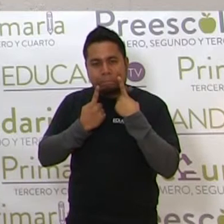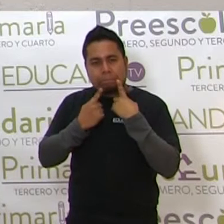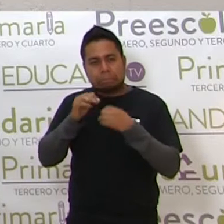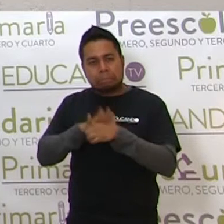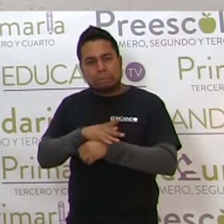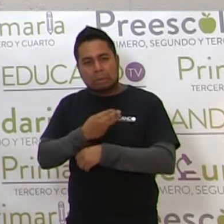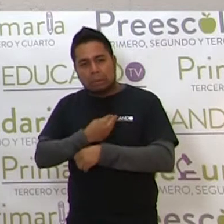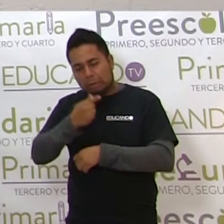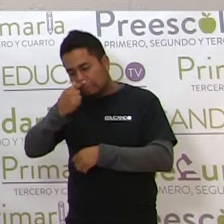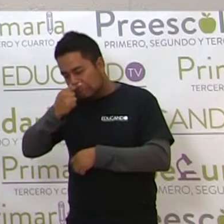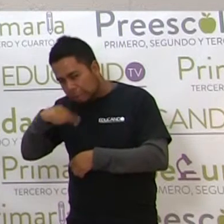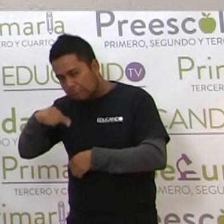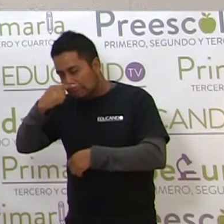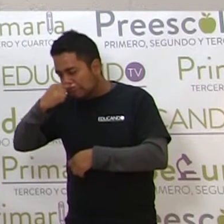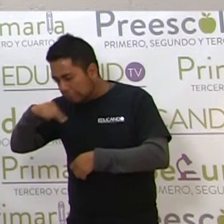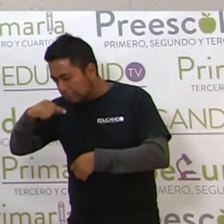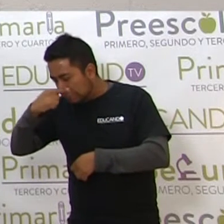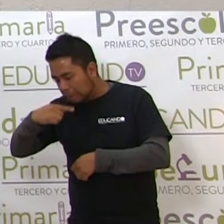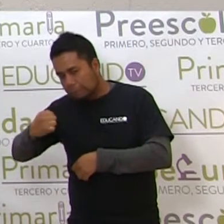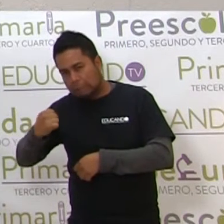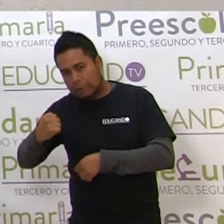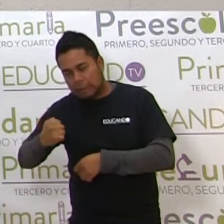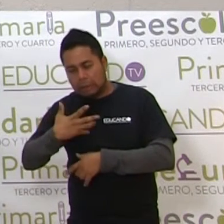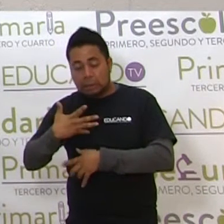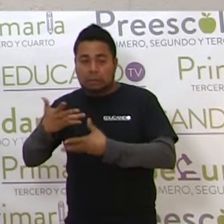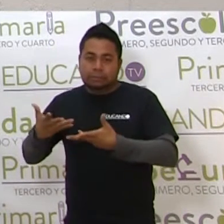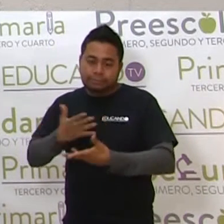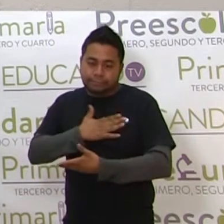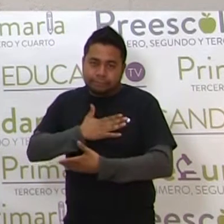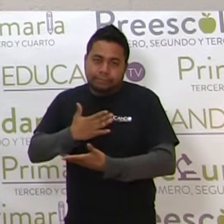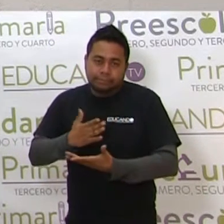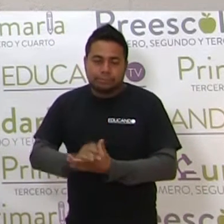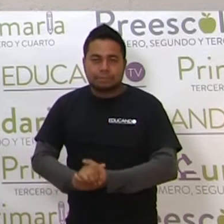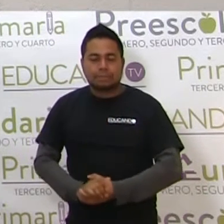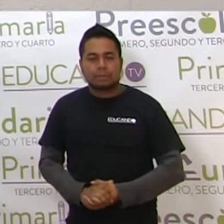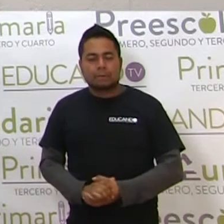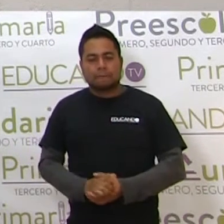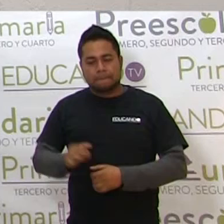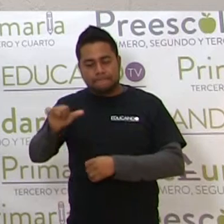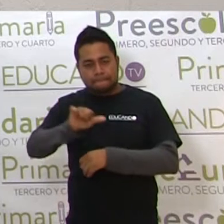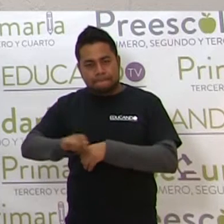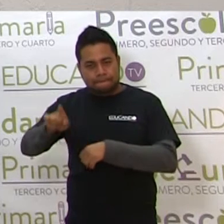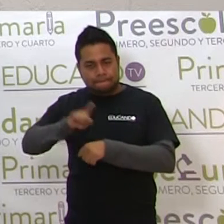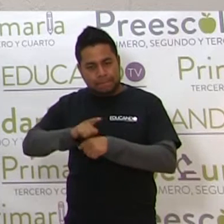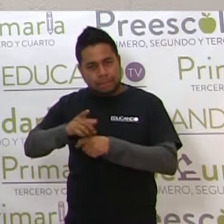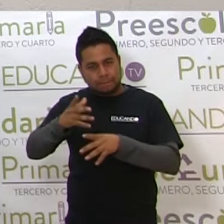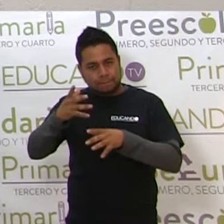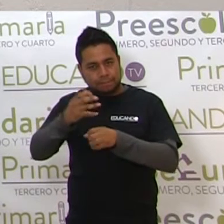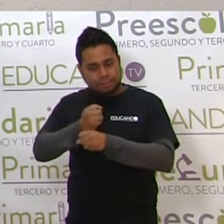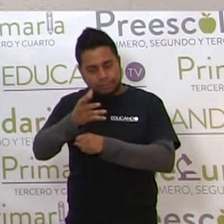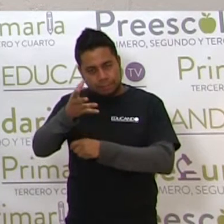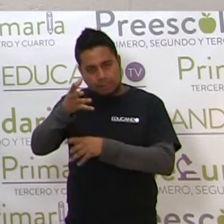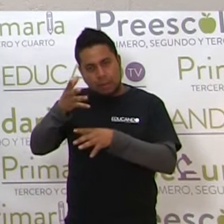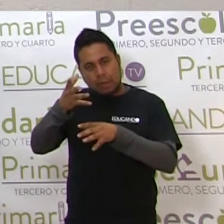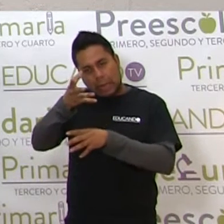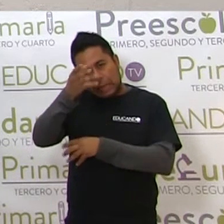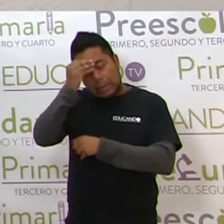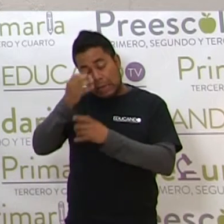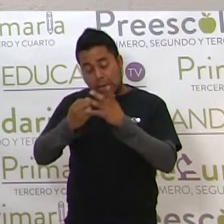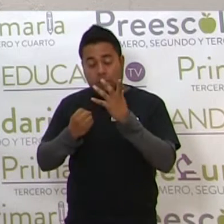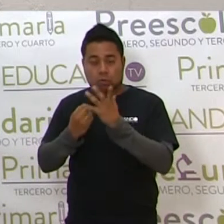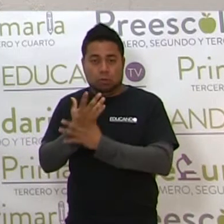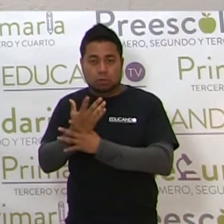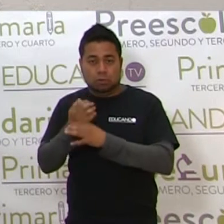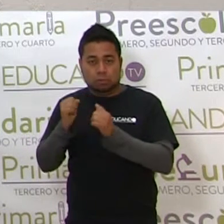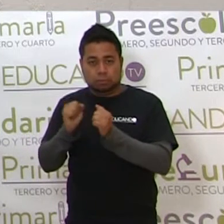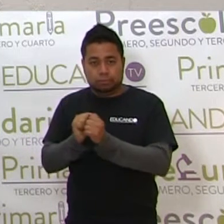del gripón que tiene así es Pues bueno el día de hoy vamos a aprender un nuevo saludo acuérdate con la